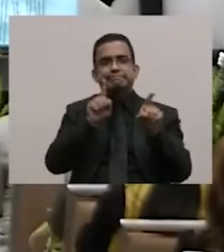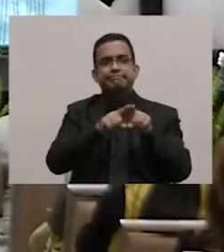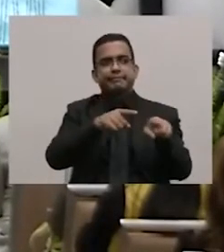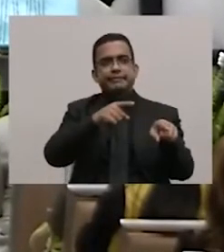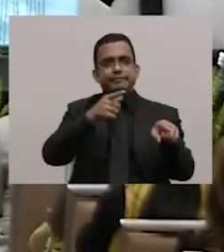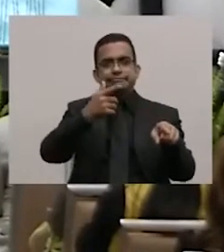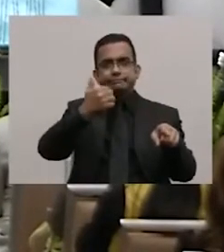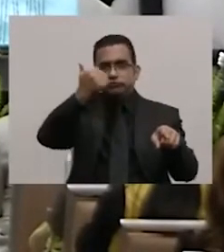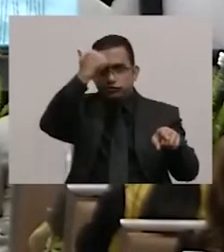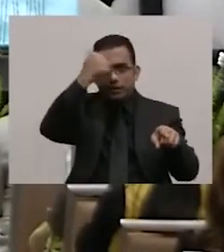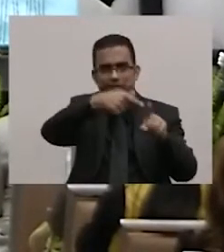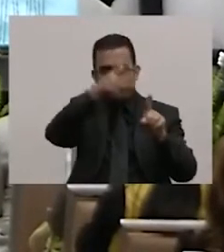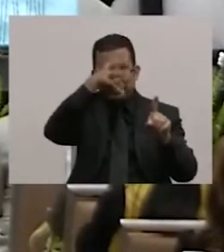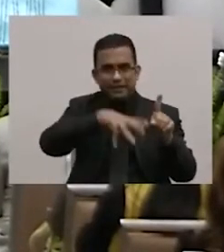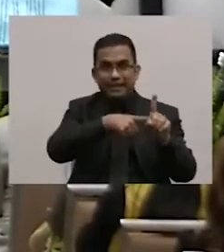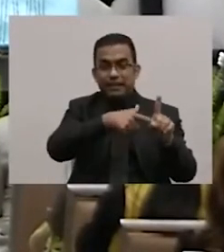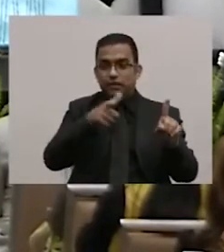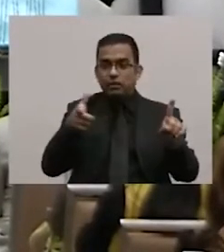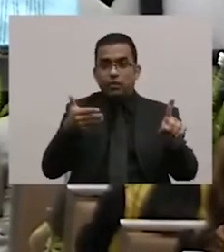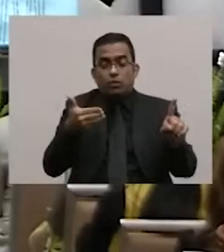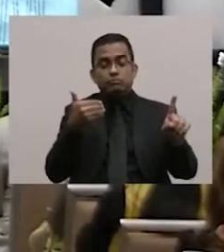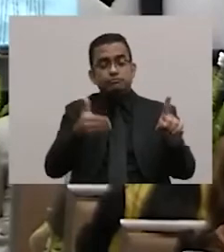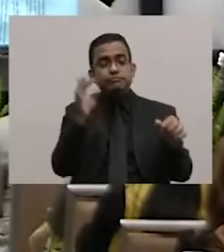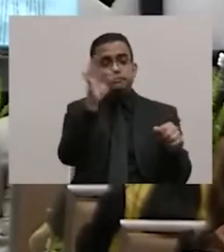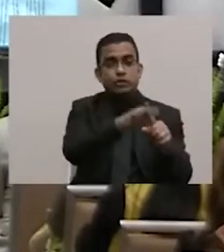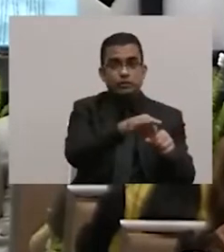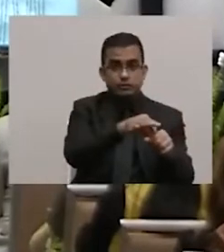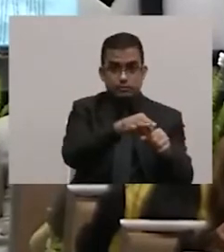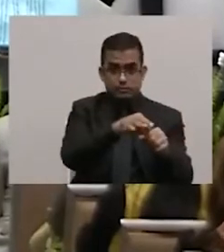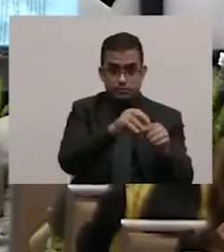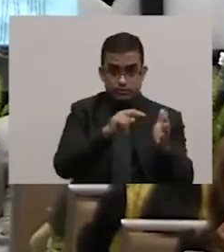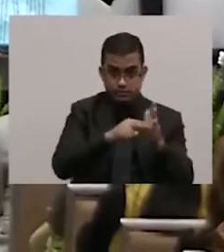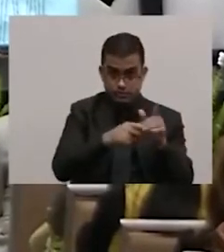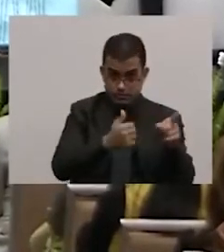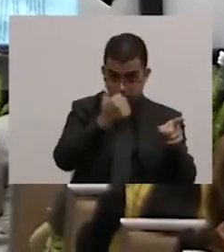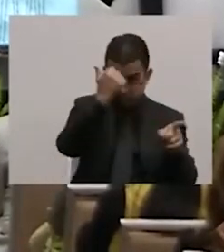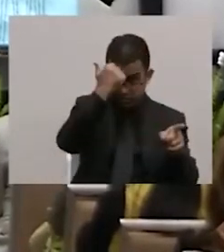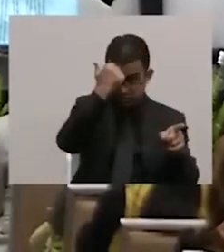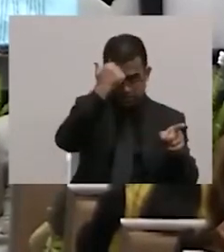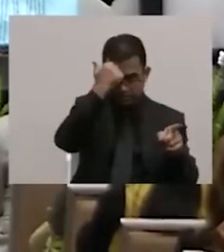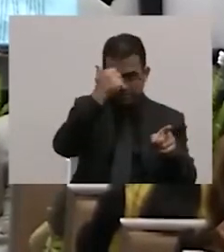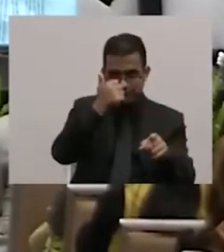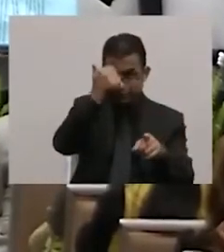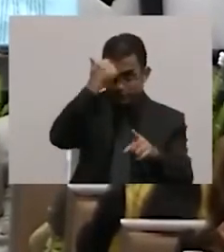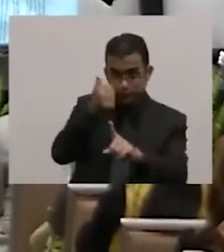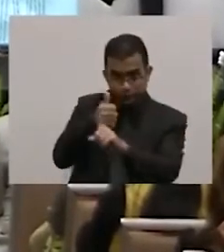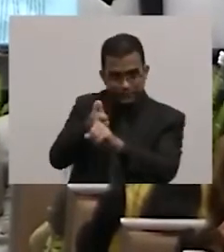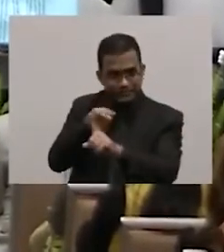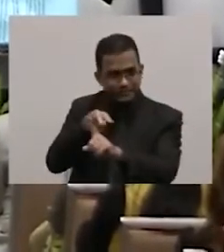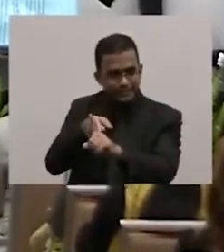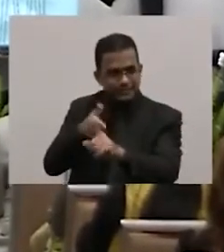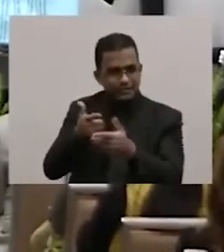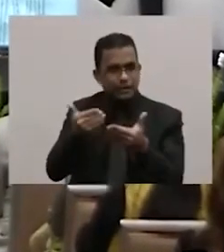Entonces, los que aspiran a posiciones tienen que plantear